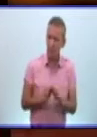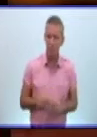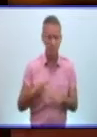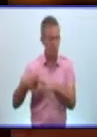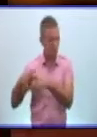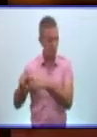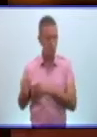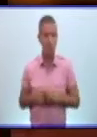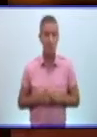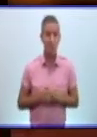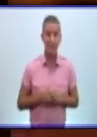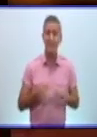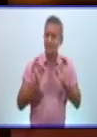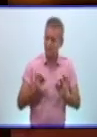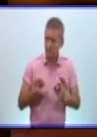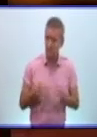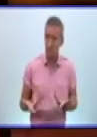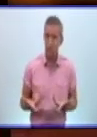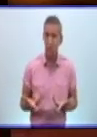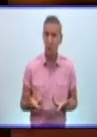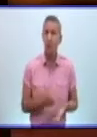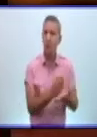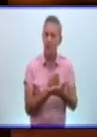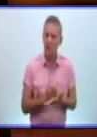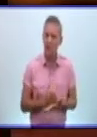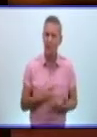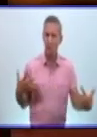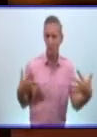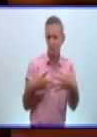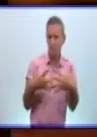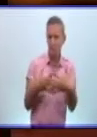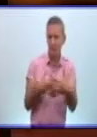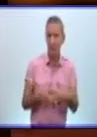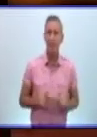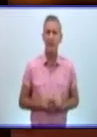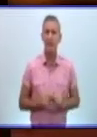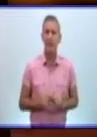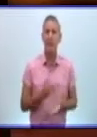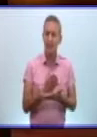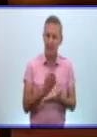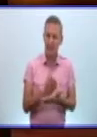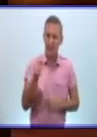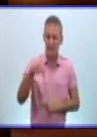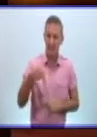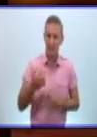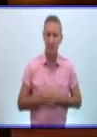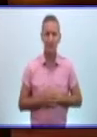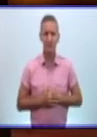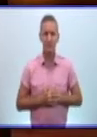otras y precisamente al estudio de las mezclas está dedicado nuestra clase de hoy.